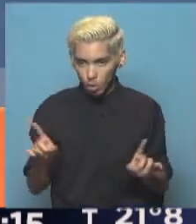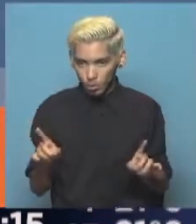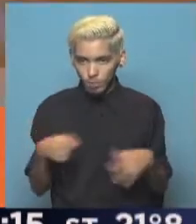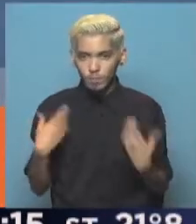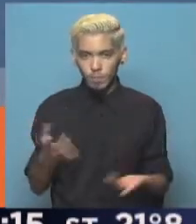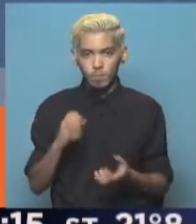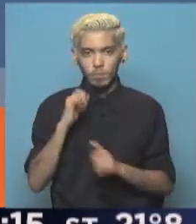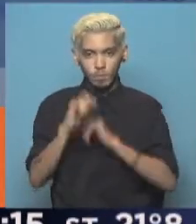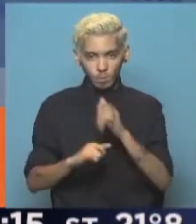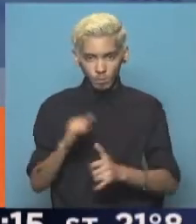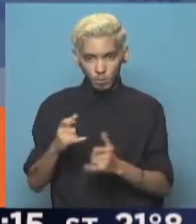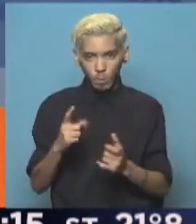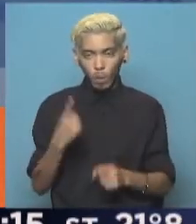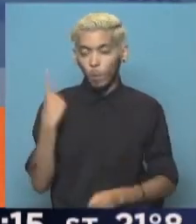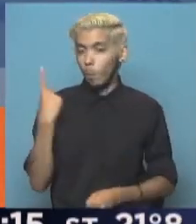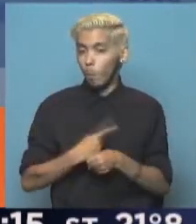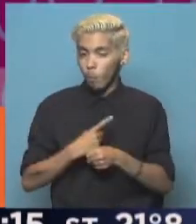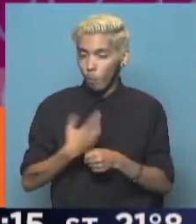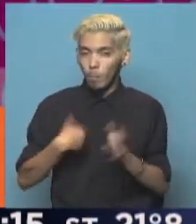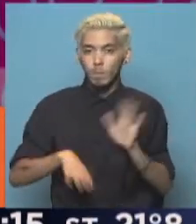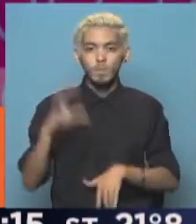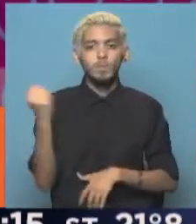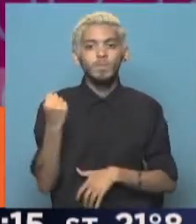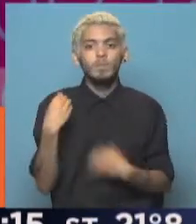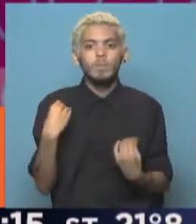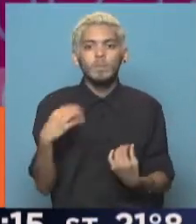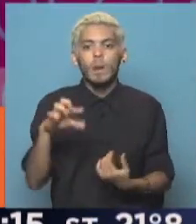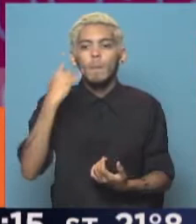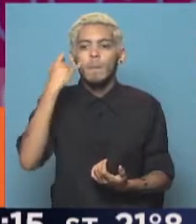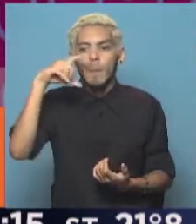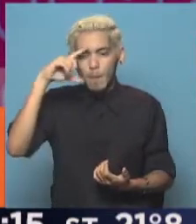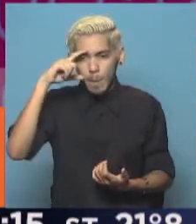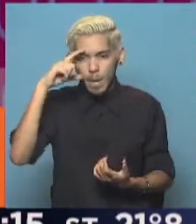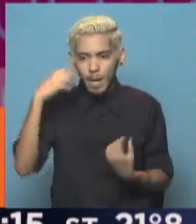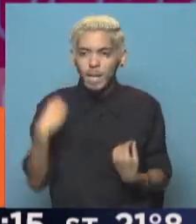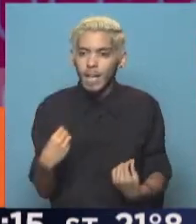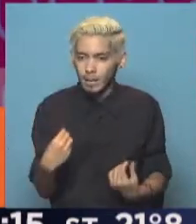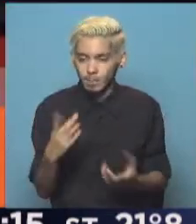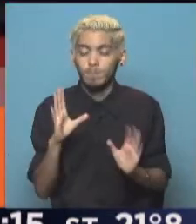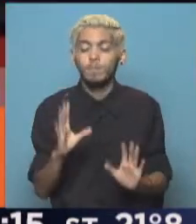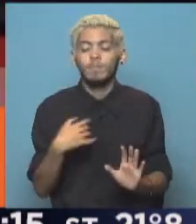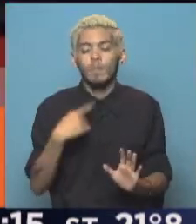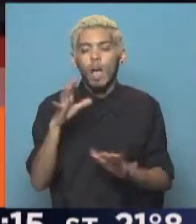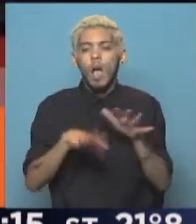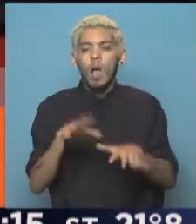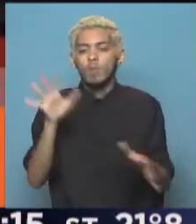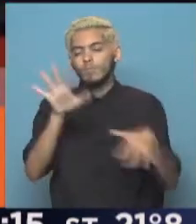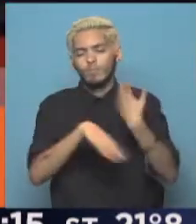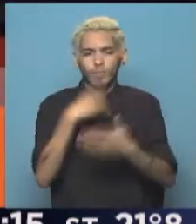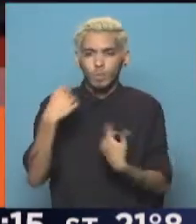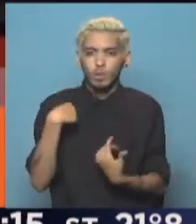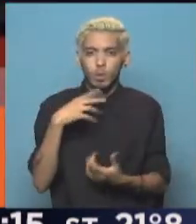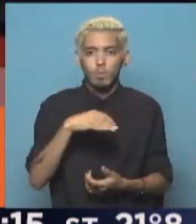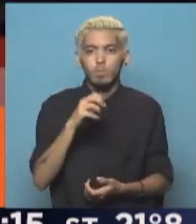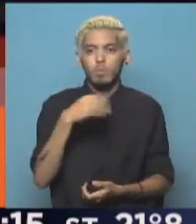vamos a contestar a carlos lo primero y lo más importante tiene que saber es que pyme ahora es este es algunos se confunde y se bueno yo soy